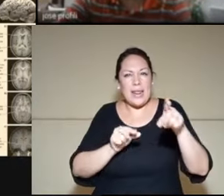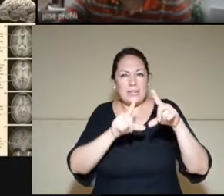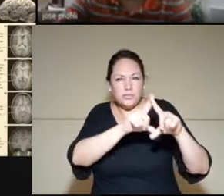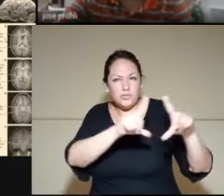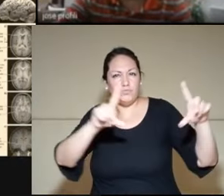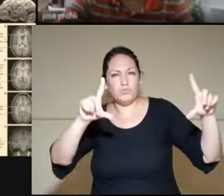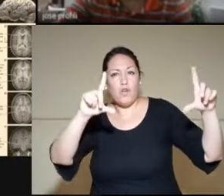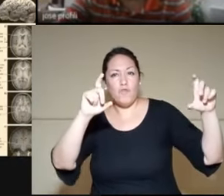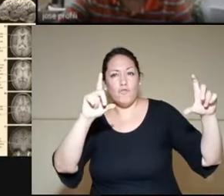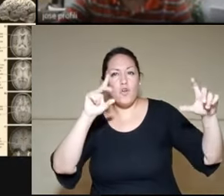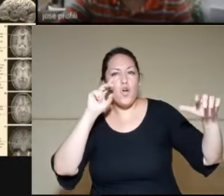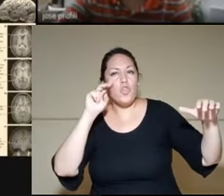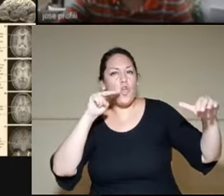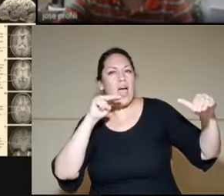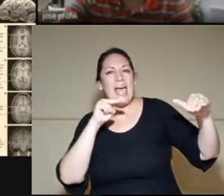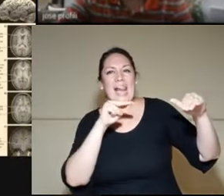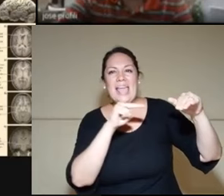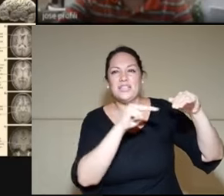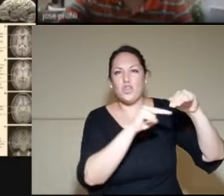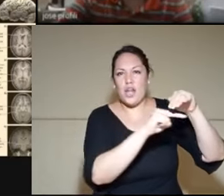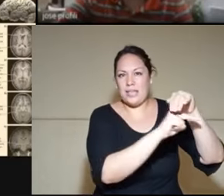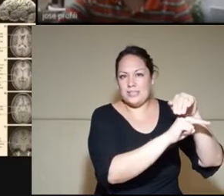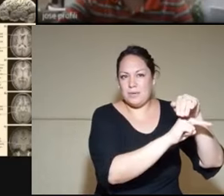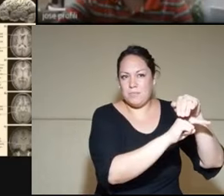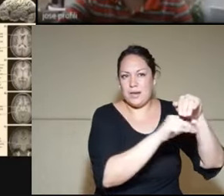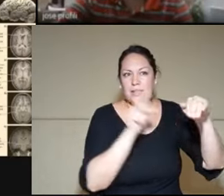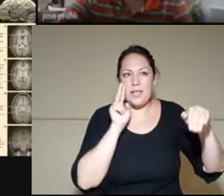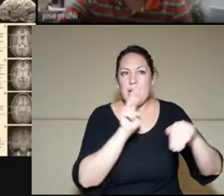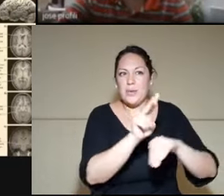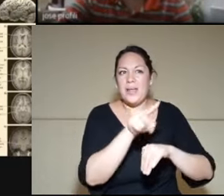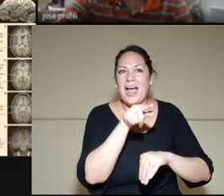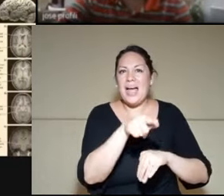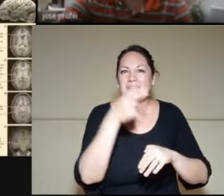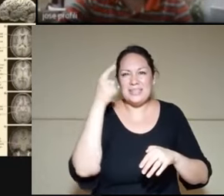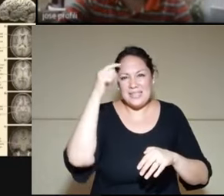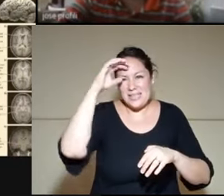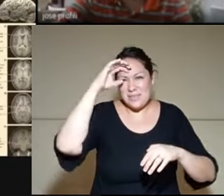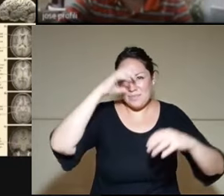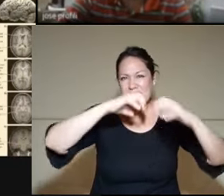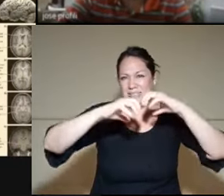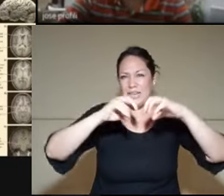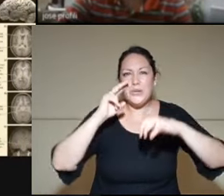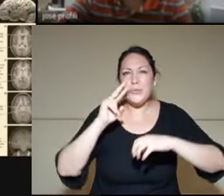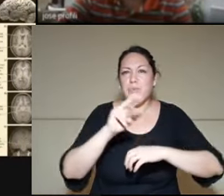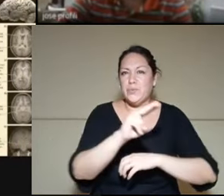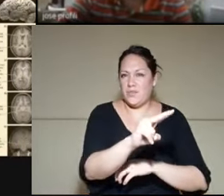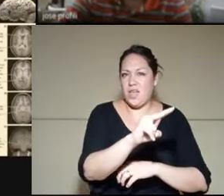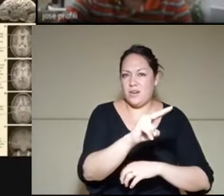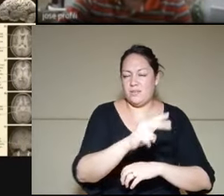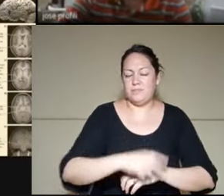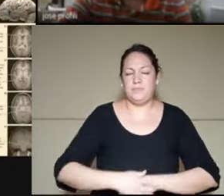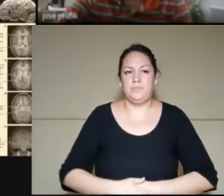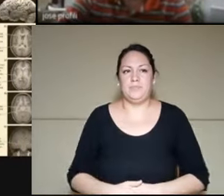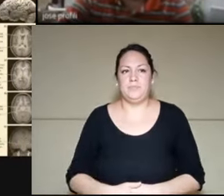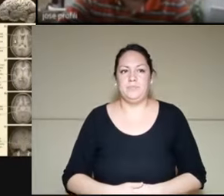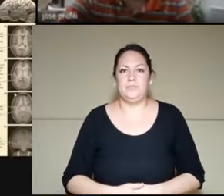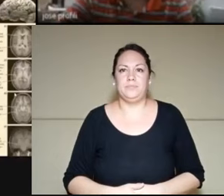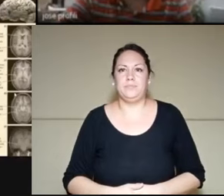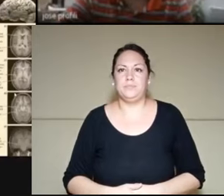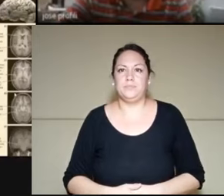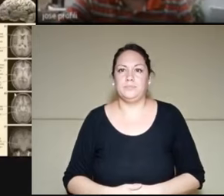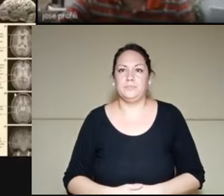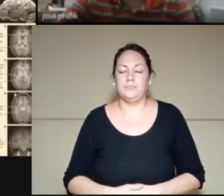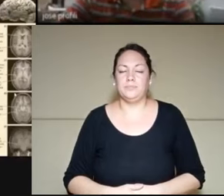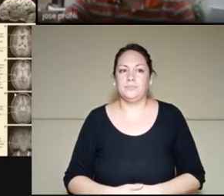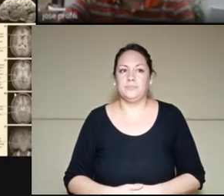resonancias magnéticas de cerebro, así se ven las resonancias magnéticas y así se ve el tejido cerebral, ¿no es cierto?, en una